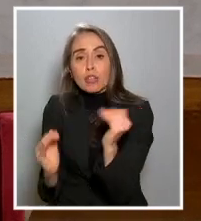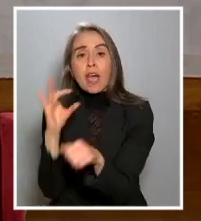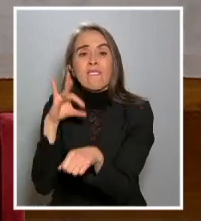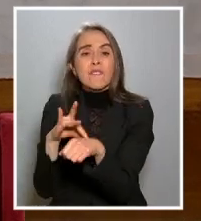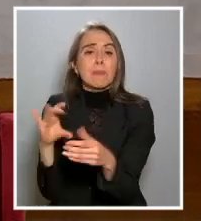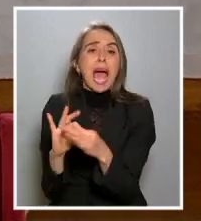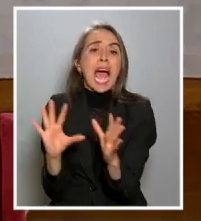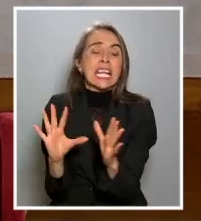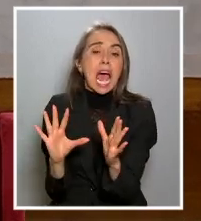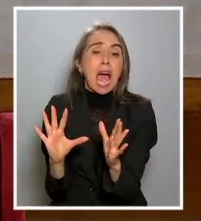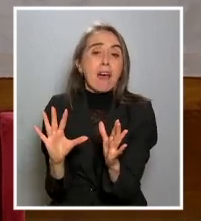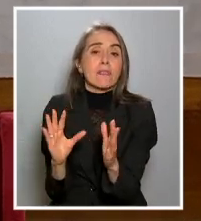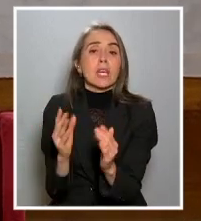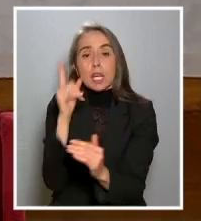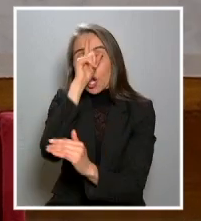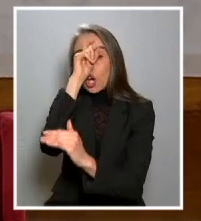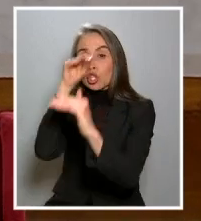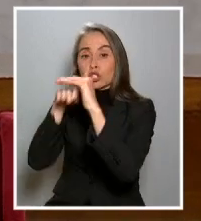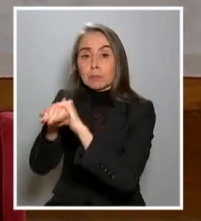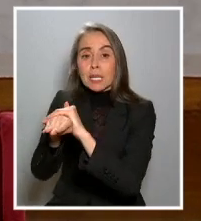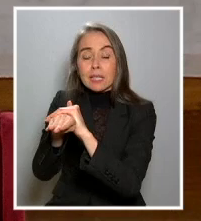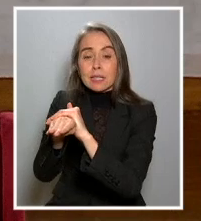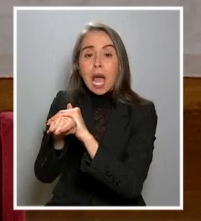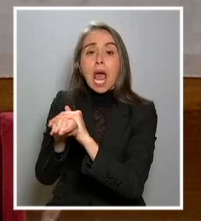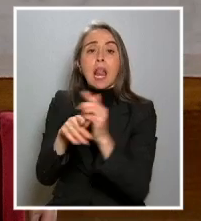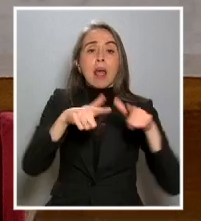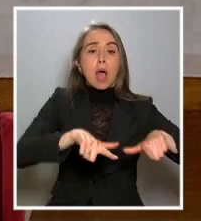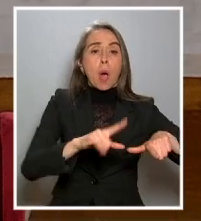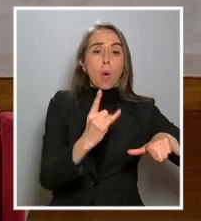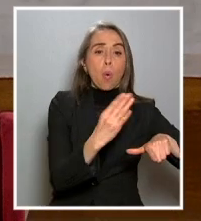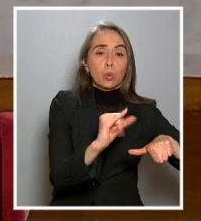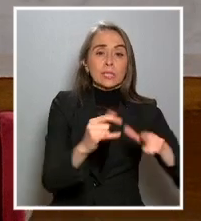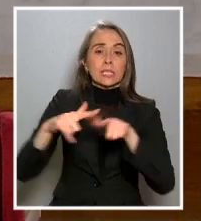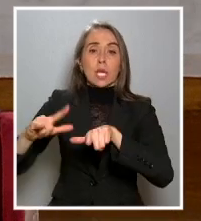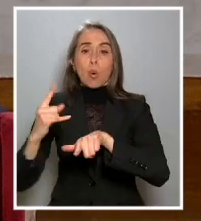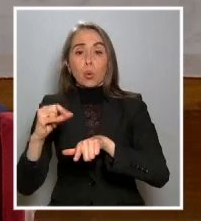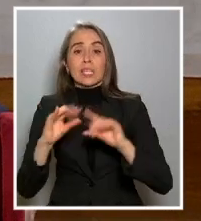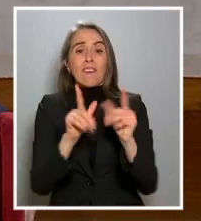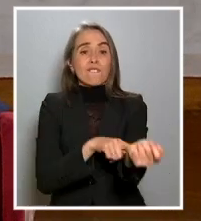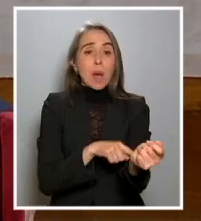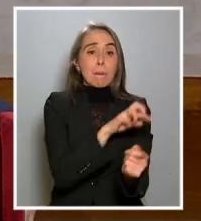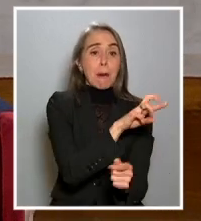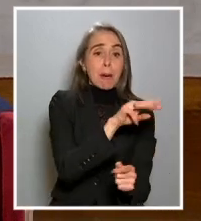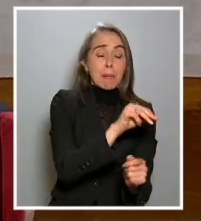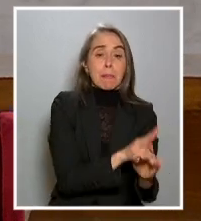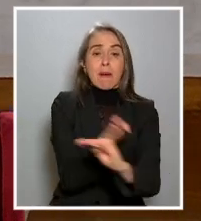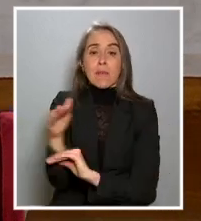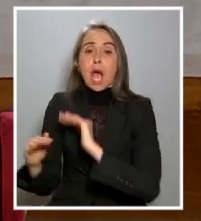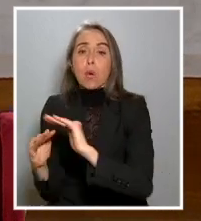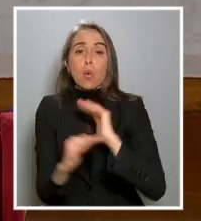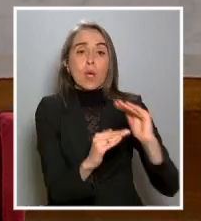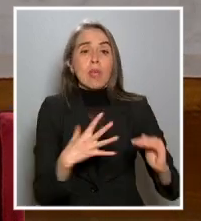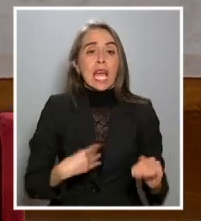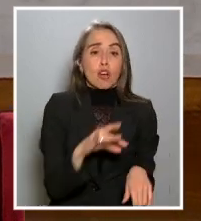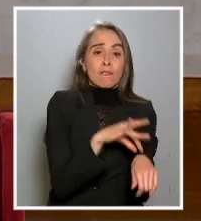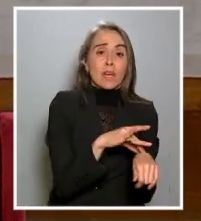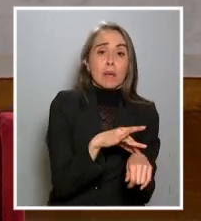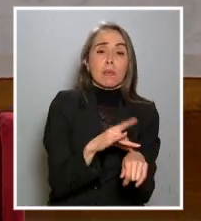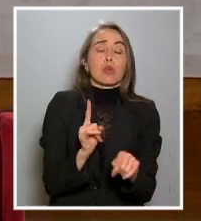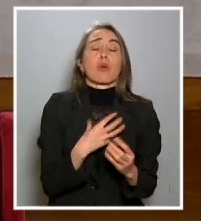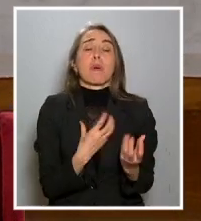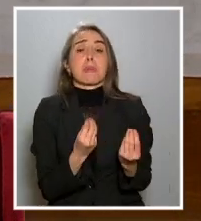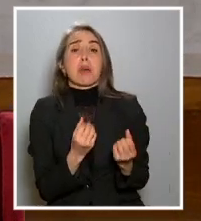enfermedades graves que requieren hospitalización en UCI o UTI. Son familias que van a poder cuidar a sus hijos sin temor a perder su